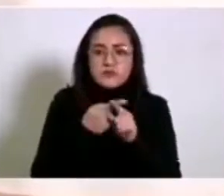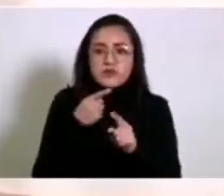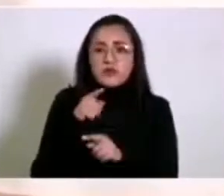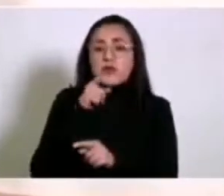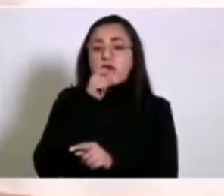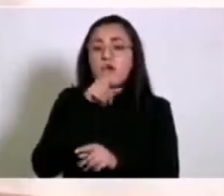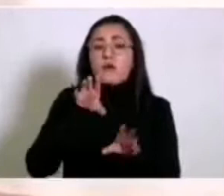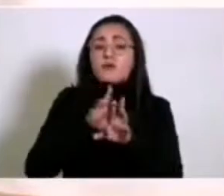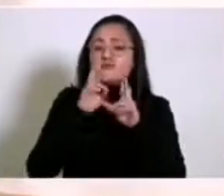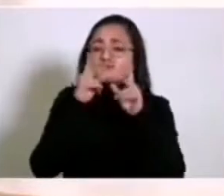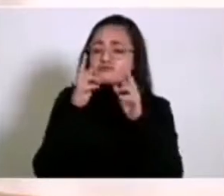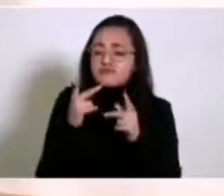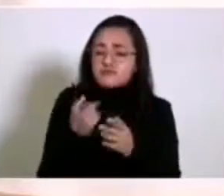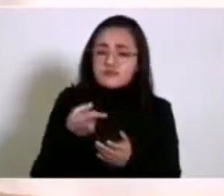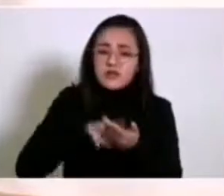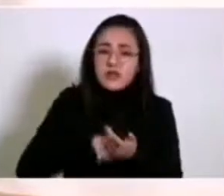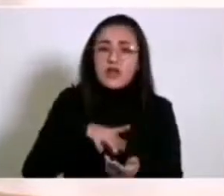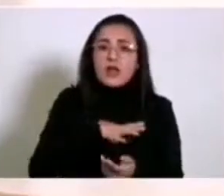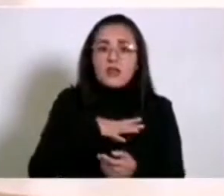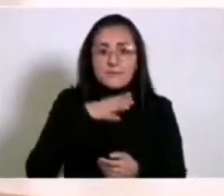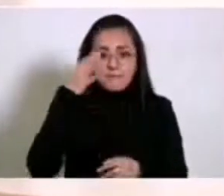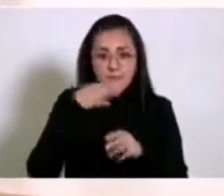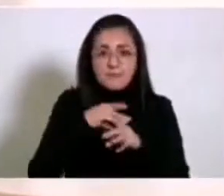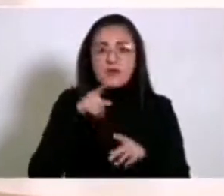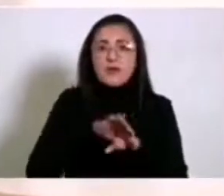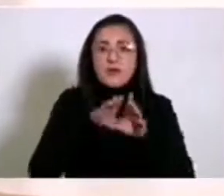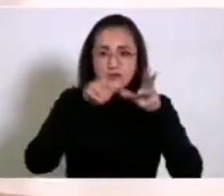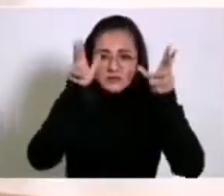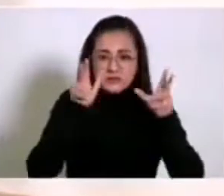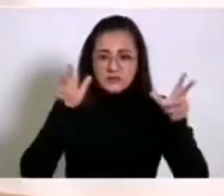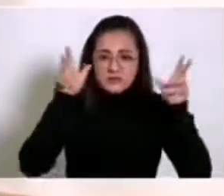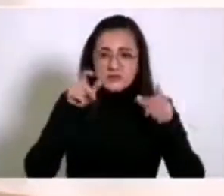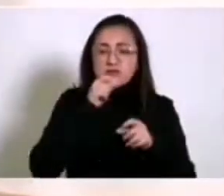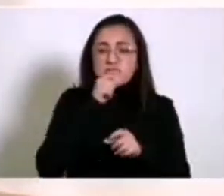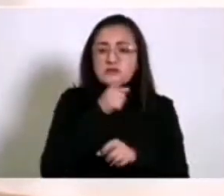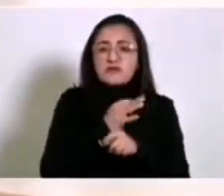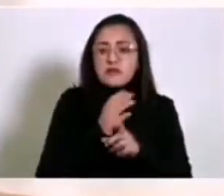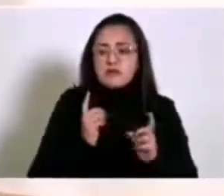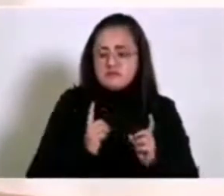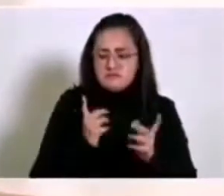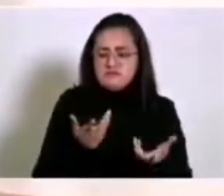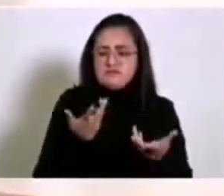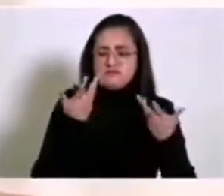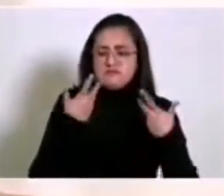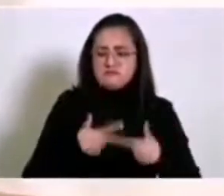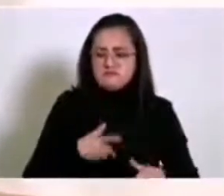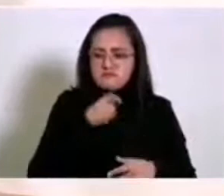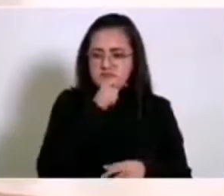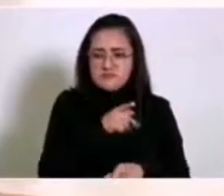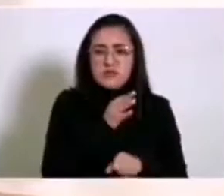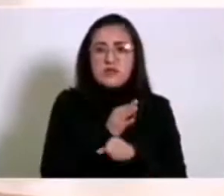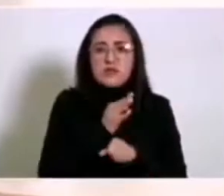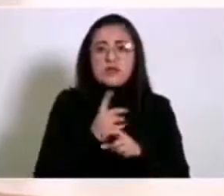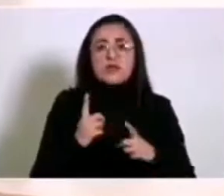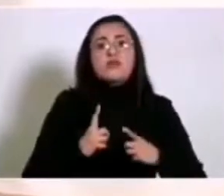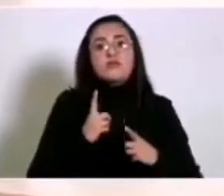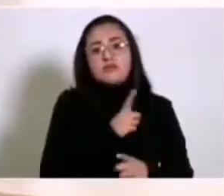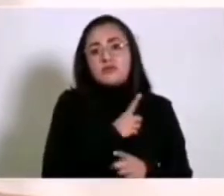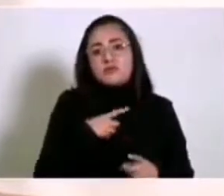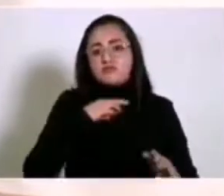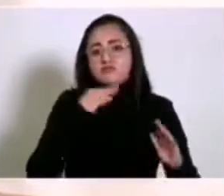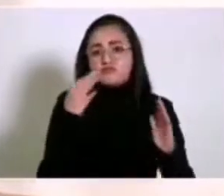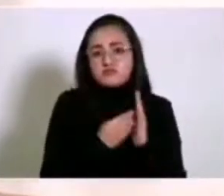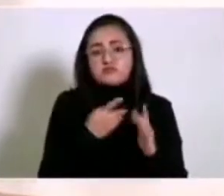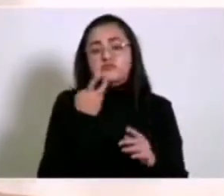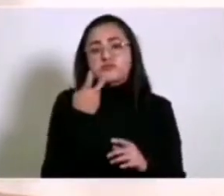presentan deterioros en nuestra memoria análisis se presentaron casi en el momento de su entrega por lo que se deberían aplicar las fianzas correspondientes de